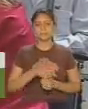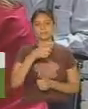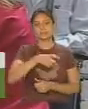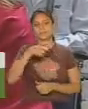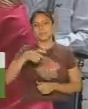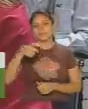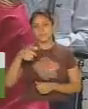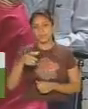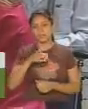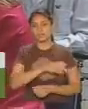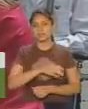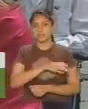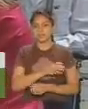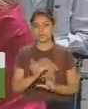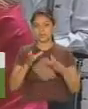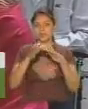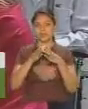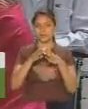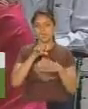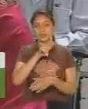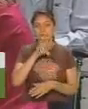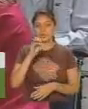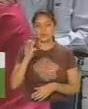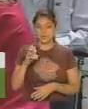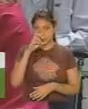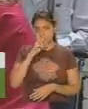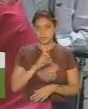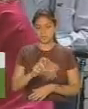Representantes de la Comisión Bicentenaria.